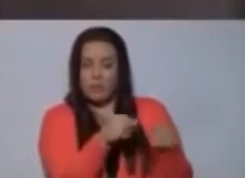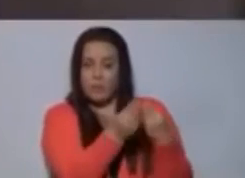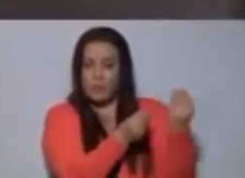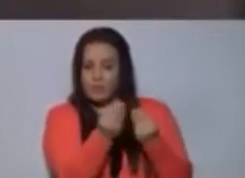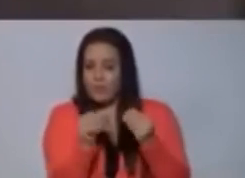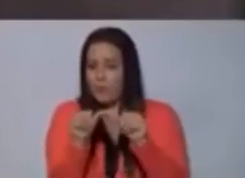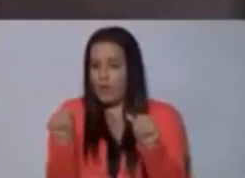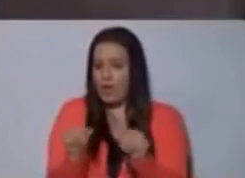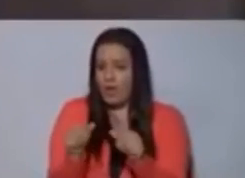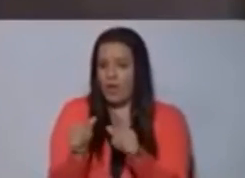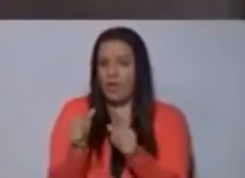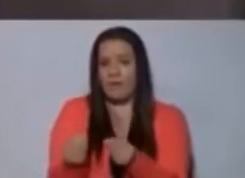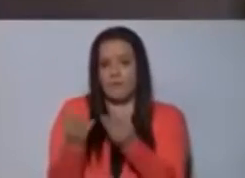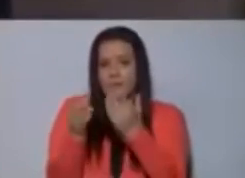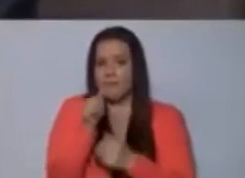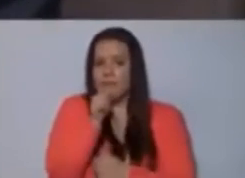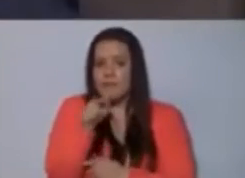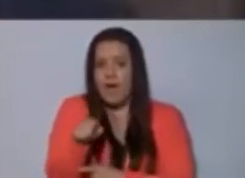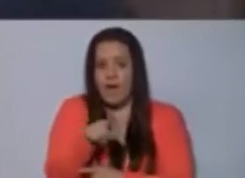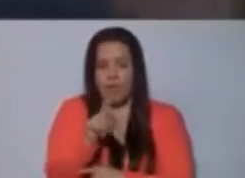Y dijo que no, que ese no era el objetivo.